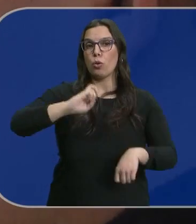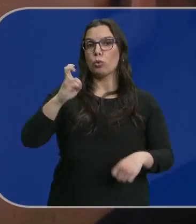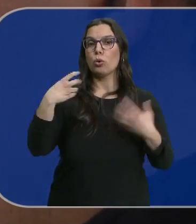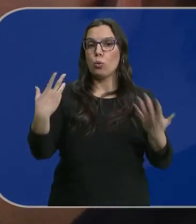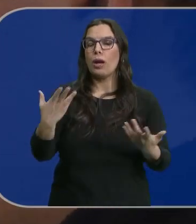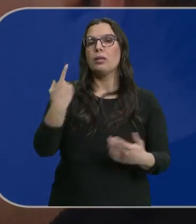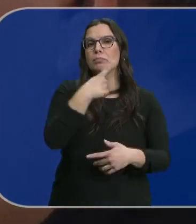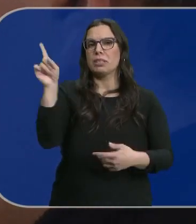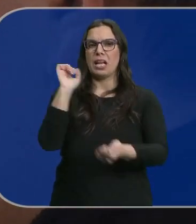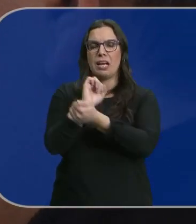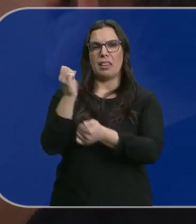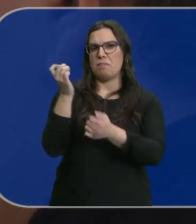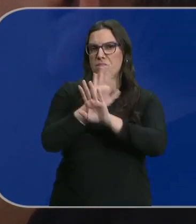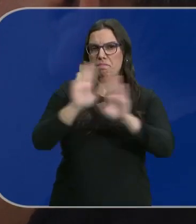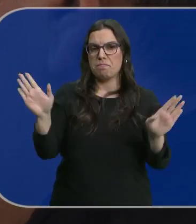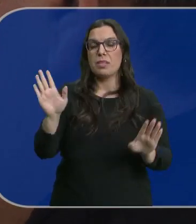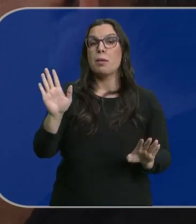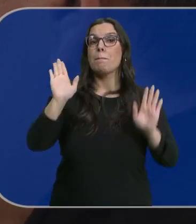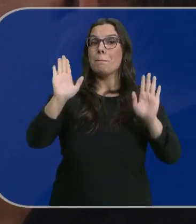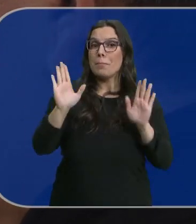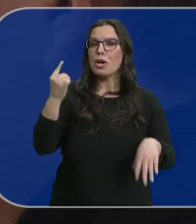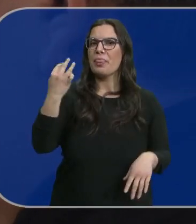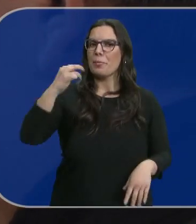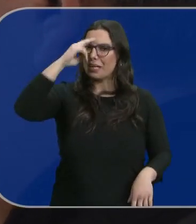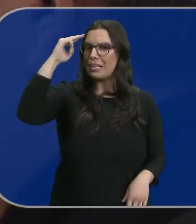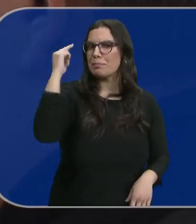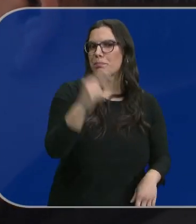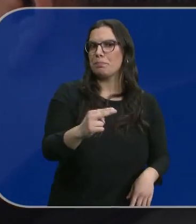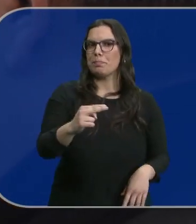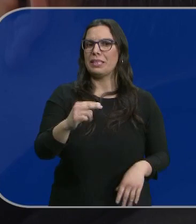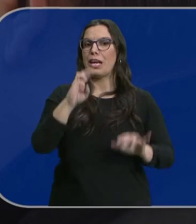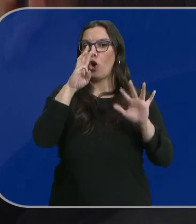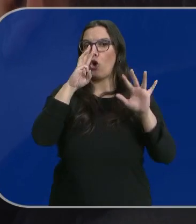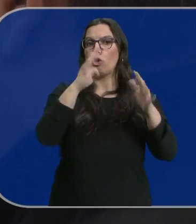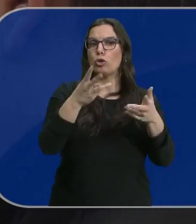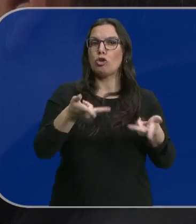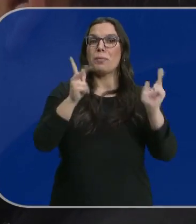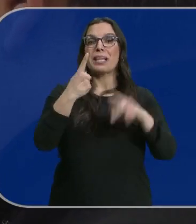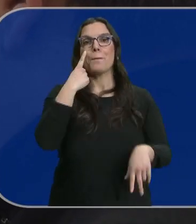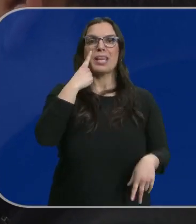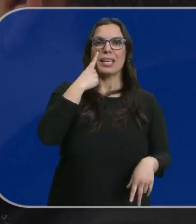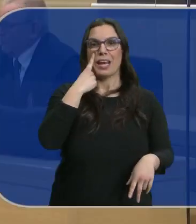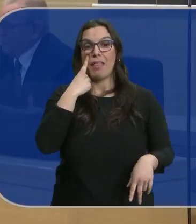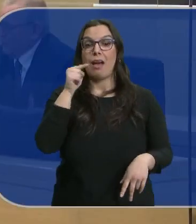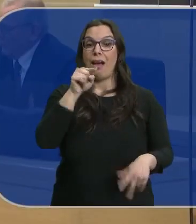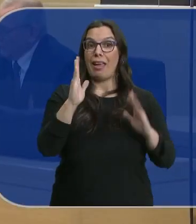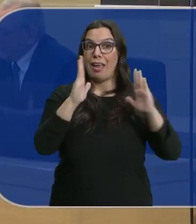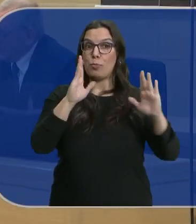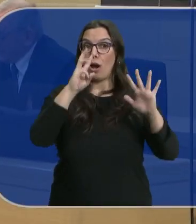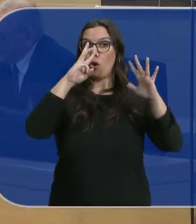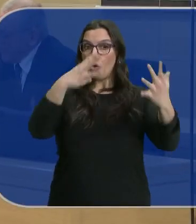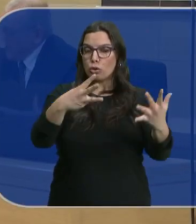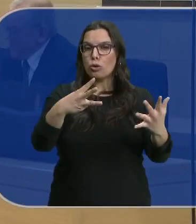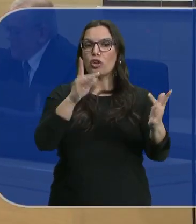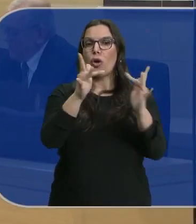no ingrese en prisión siempre y cuando respete la condena de 8 años de libertad vigilada, durante los cuales no se